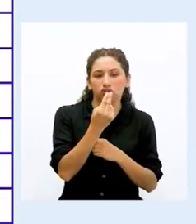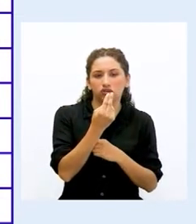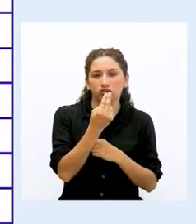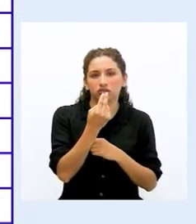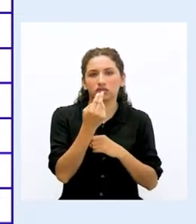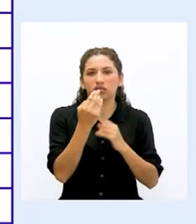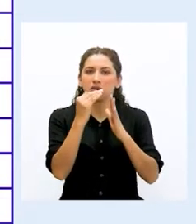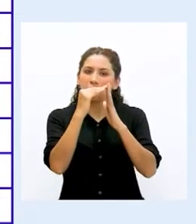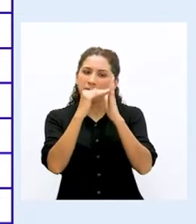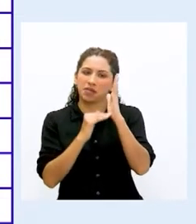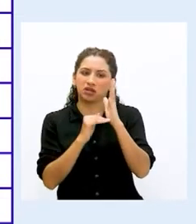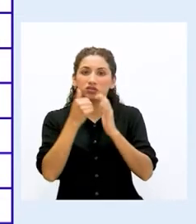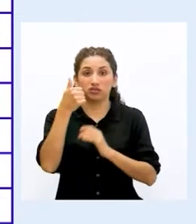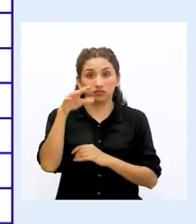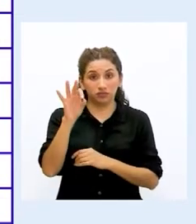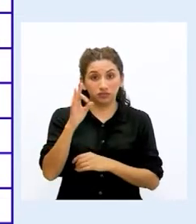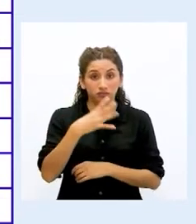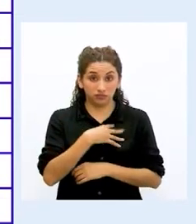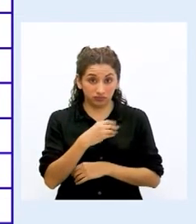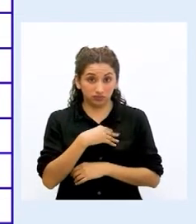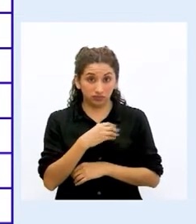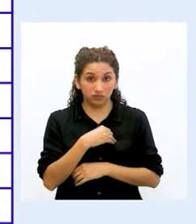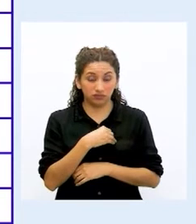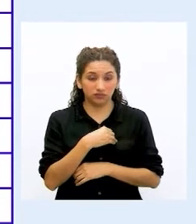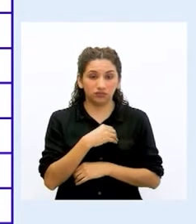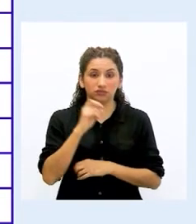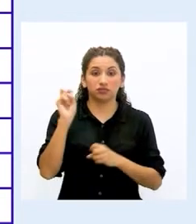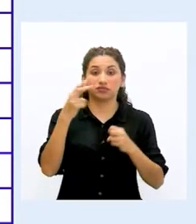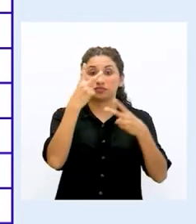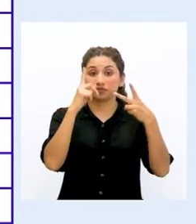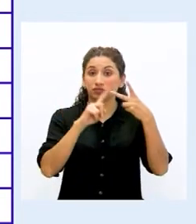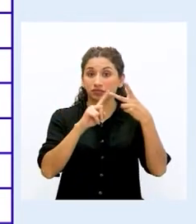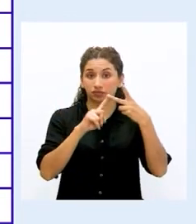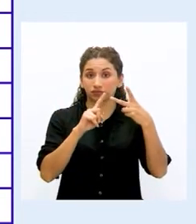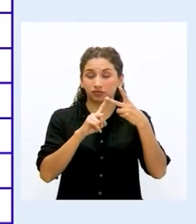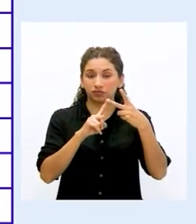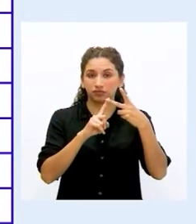y menos de 19 años. Para el segundo intervalo,